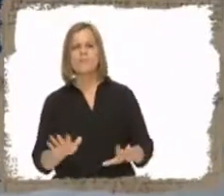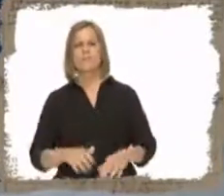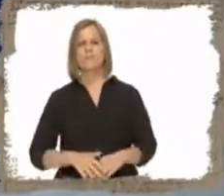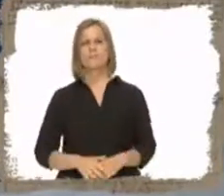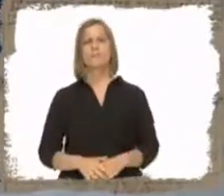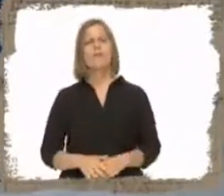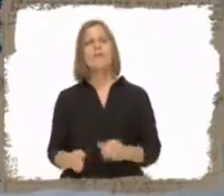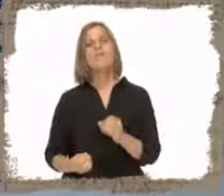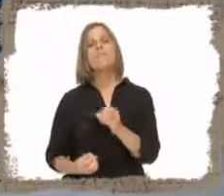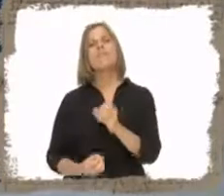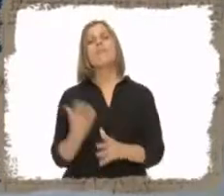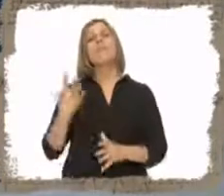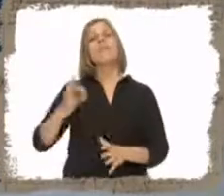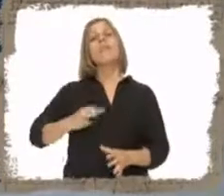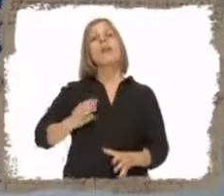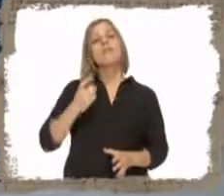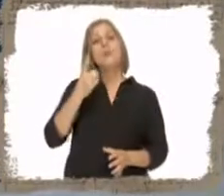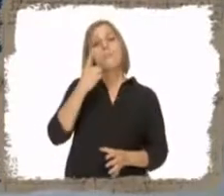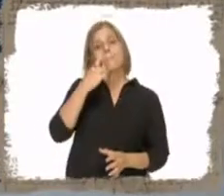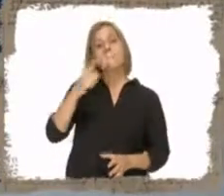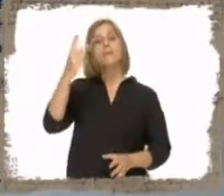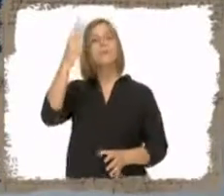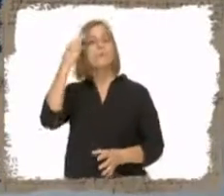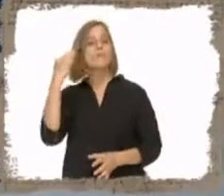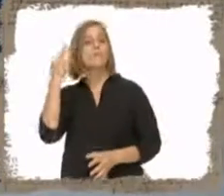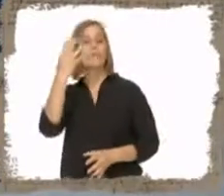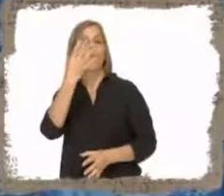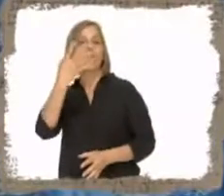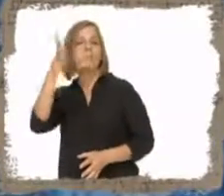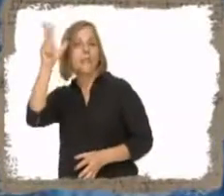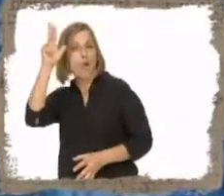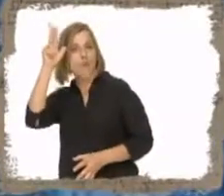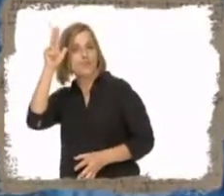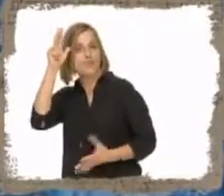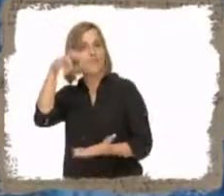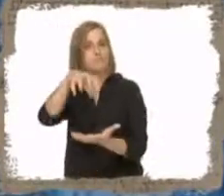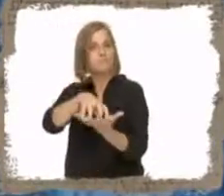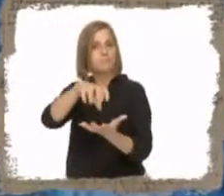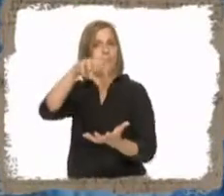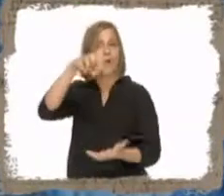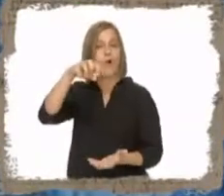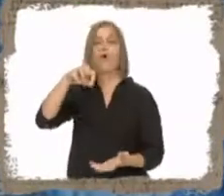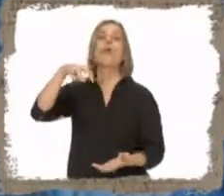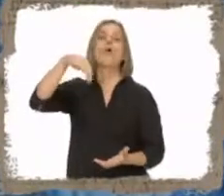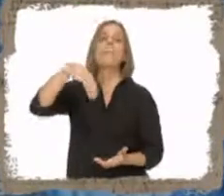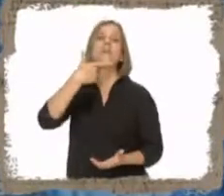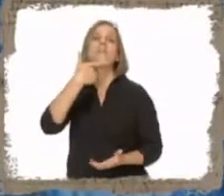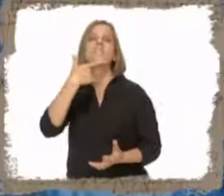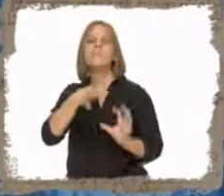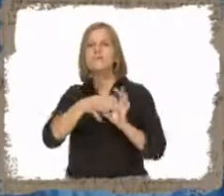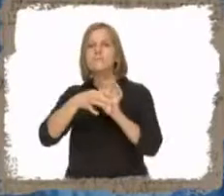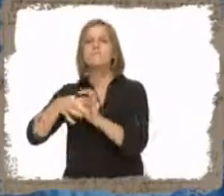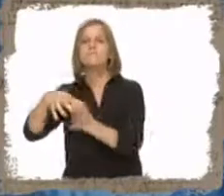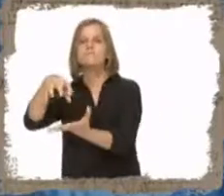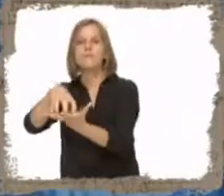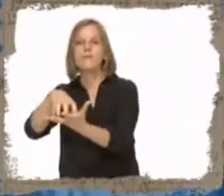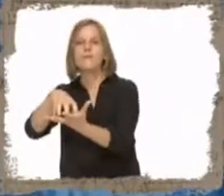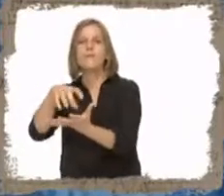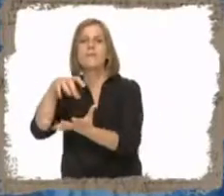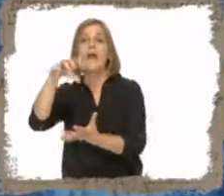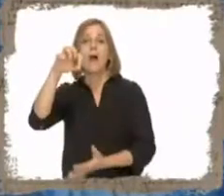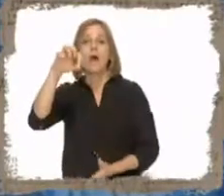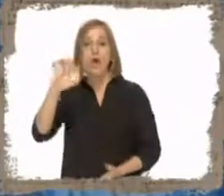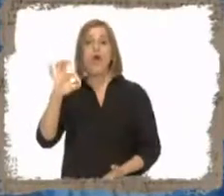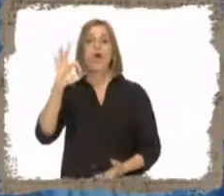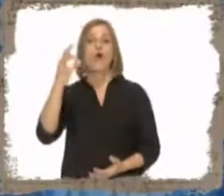vaya. Fundada en el año 1948, la OMS es un organismo que depende de la